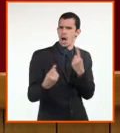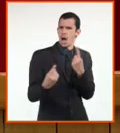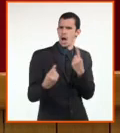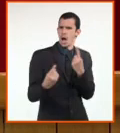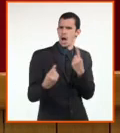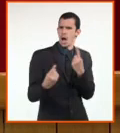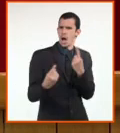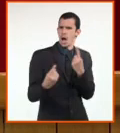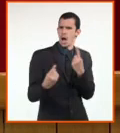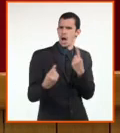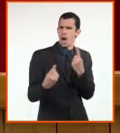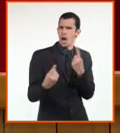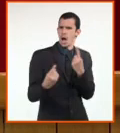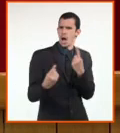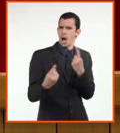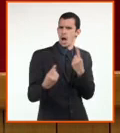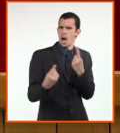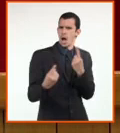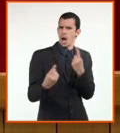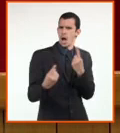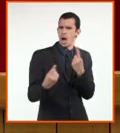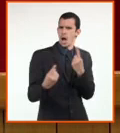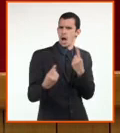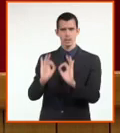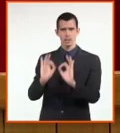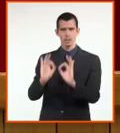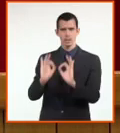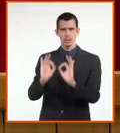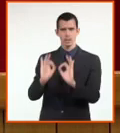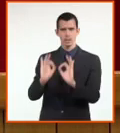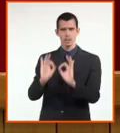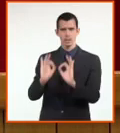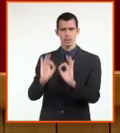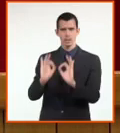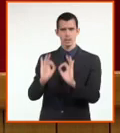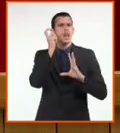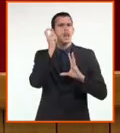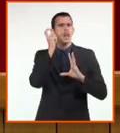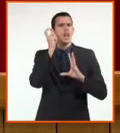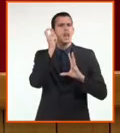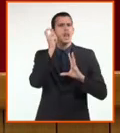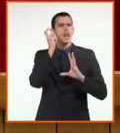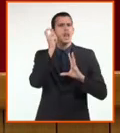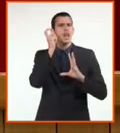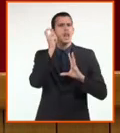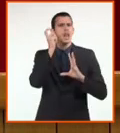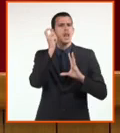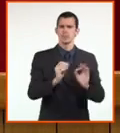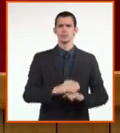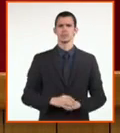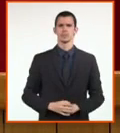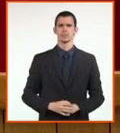se forjen en el más profundo sentimiento patriota, martiano y fidelista. Quinto, no permitiremos que el